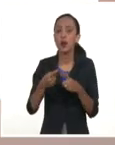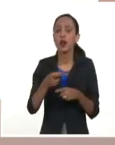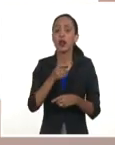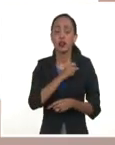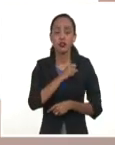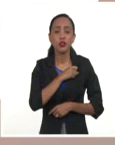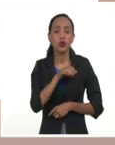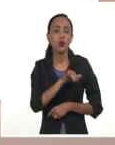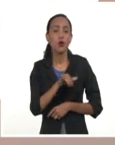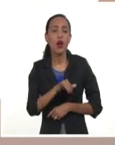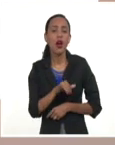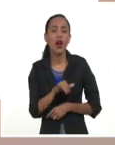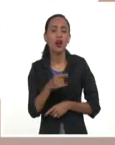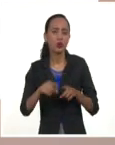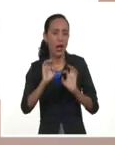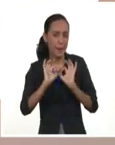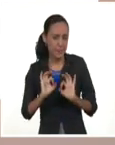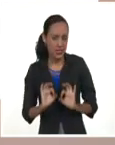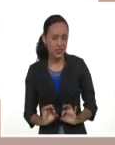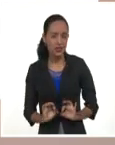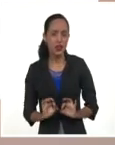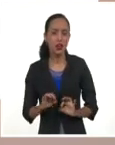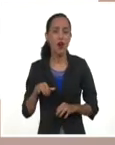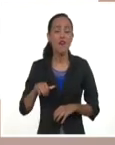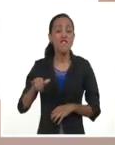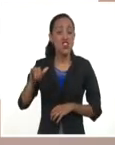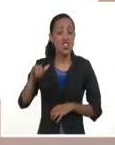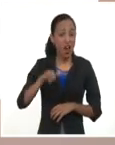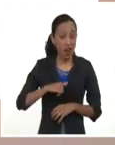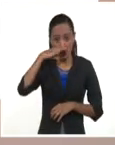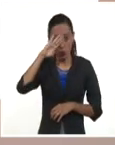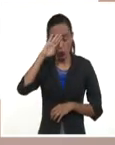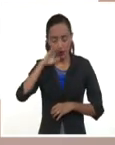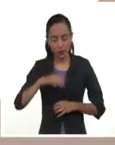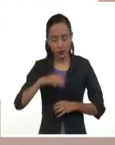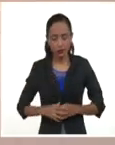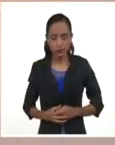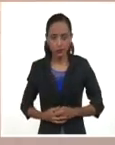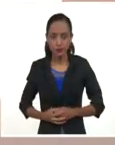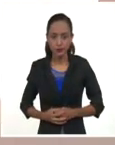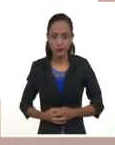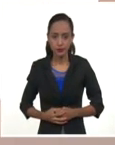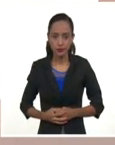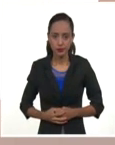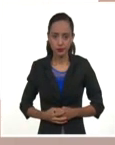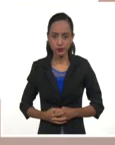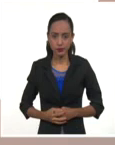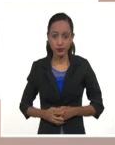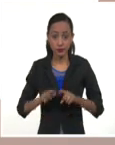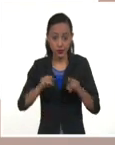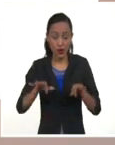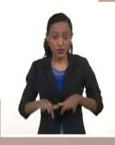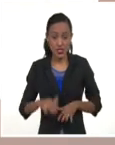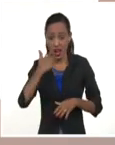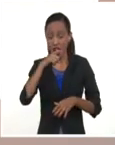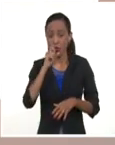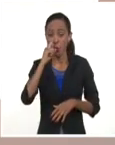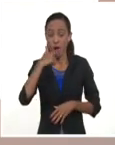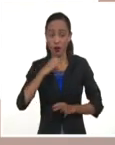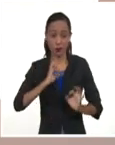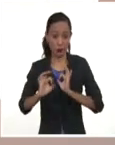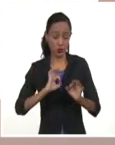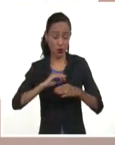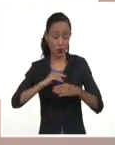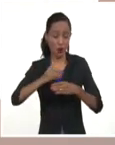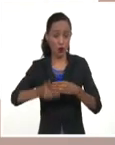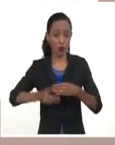establezcan requerimientos específicos para los viajes de los cubanos en tránsito. Según la Oficina de Aduanas y Protección Fronteriza de los